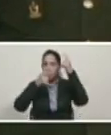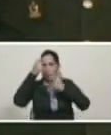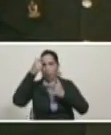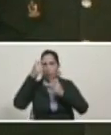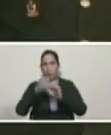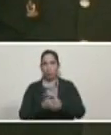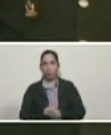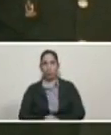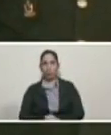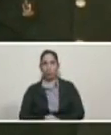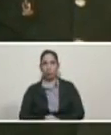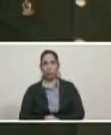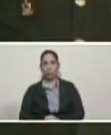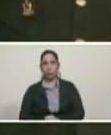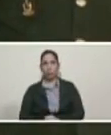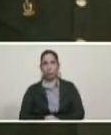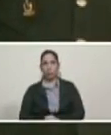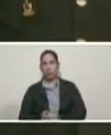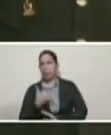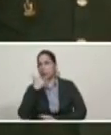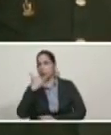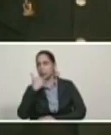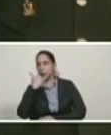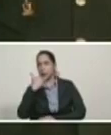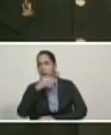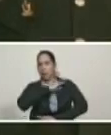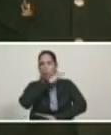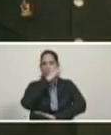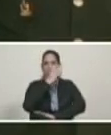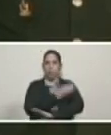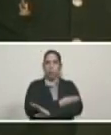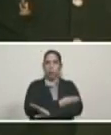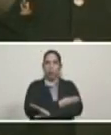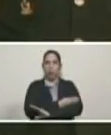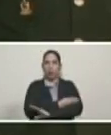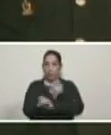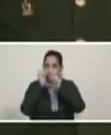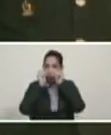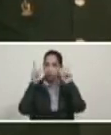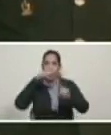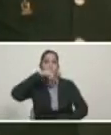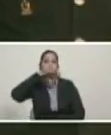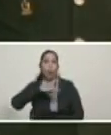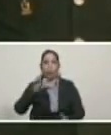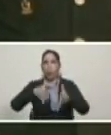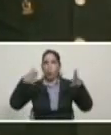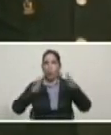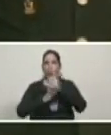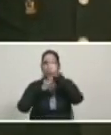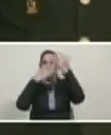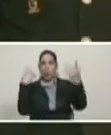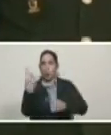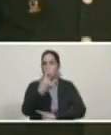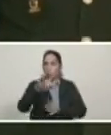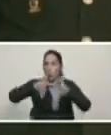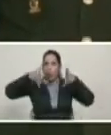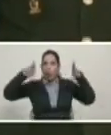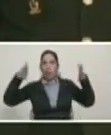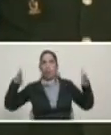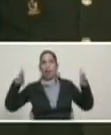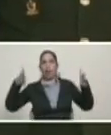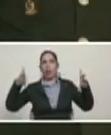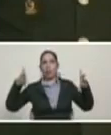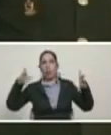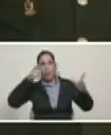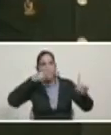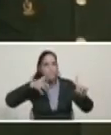único gigante que se acerca a la fuerza, al impacto histórico de ese gran líder, el único gigante es el gigante